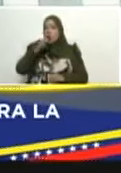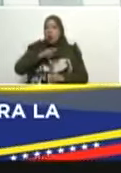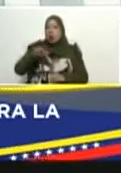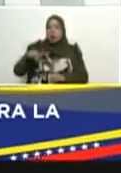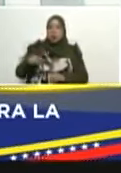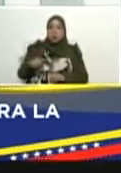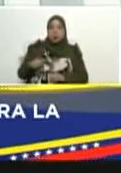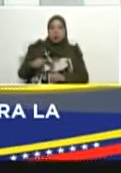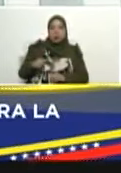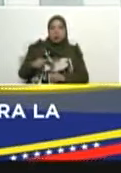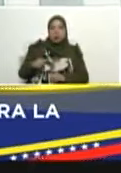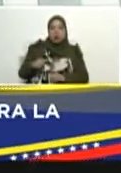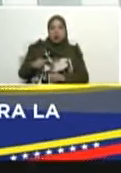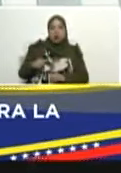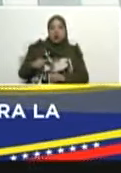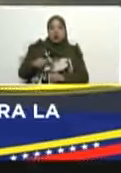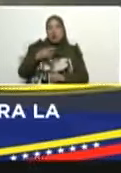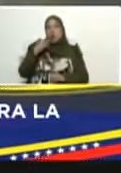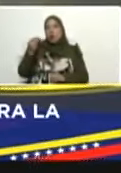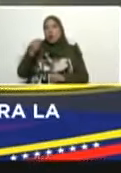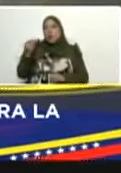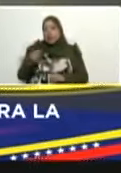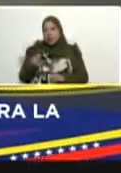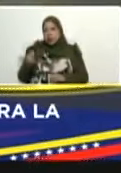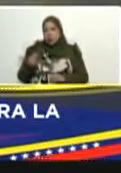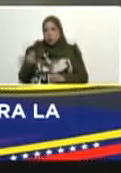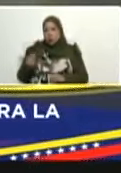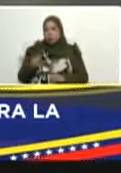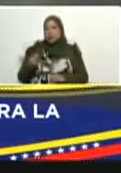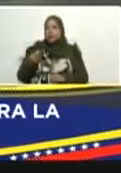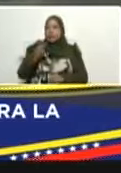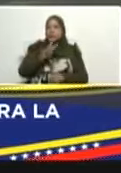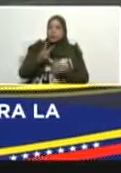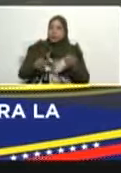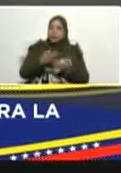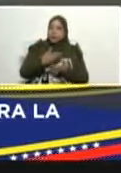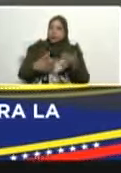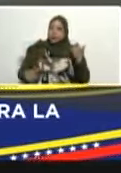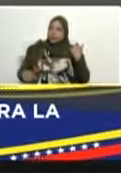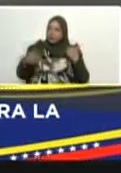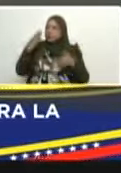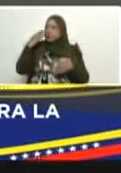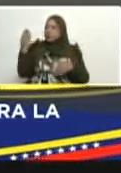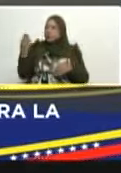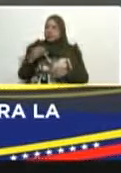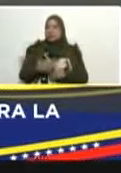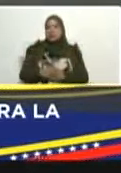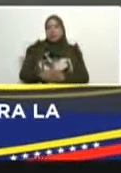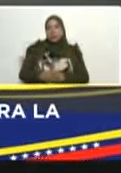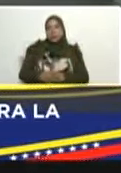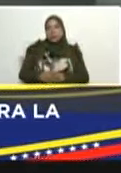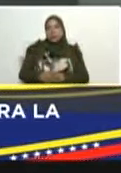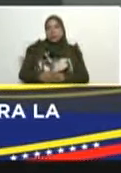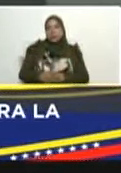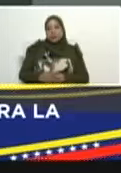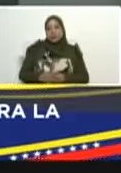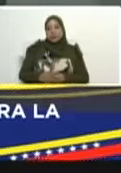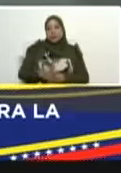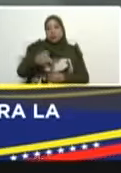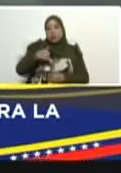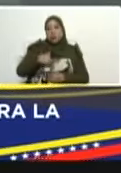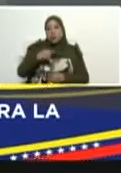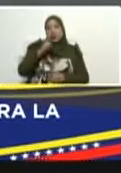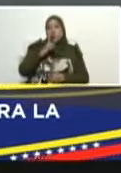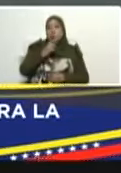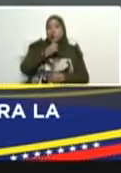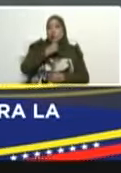nuestro muchacho y a nuestra viceministra. Adelante. Buenas tardes, presidente Nicolás Maduro. Mi nombre es Samuel Reyes,